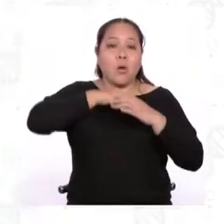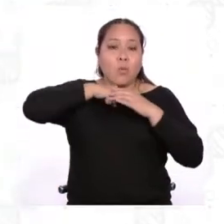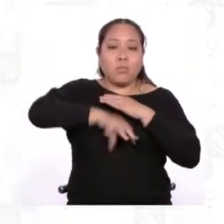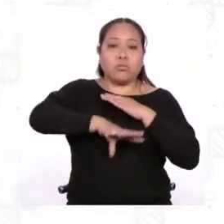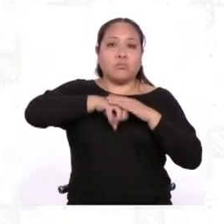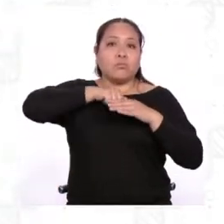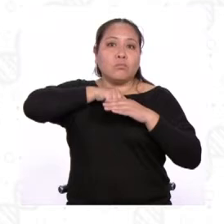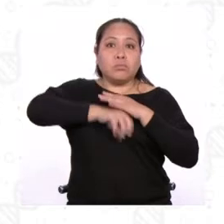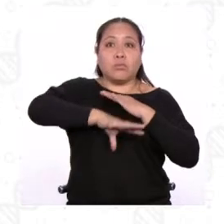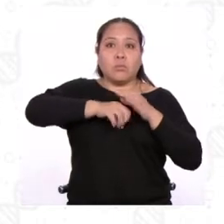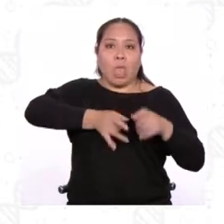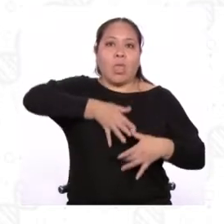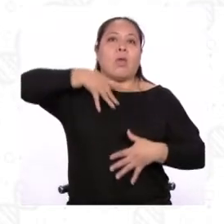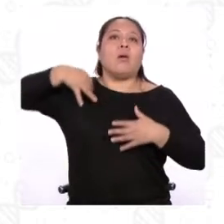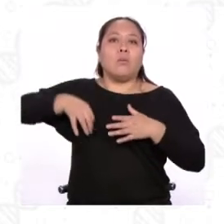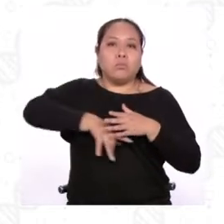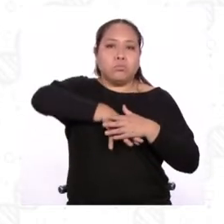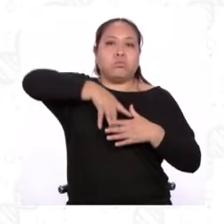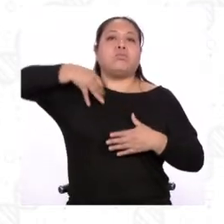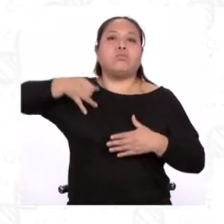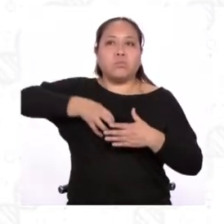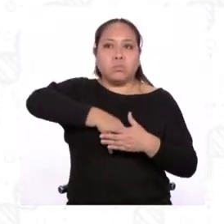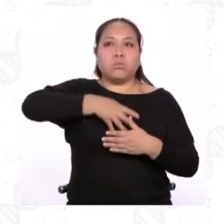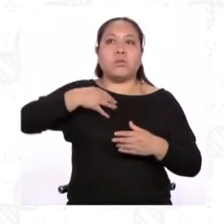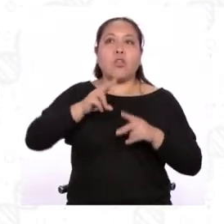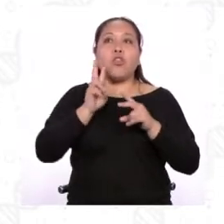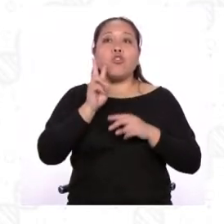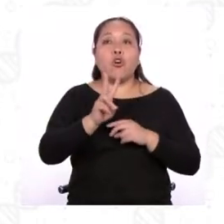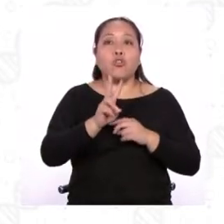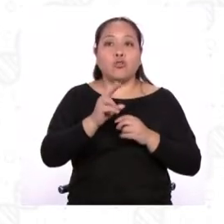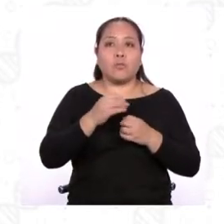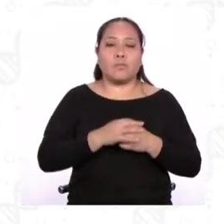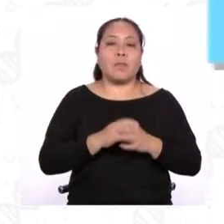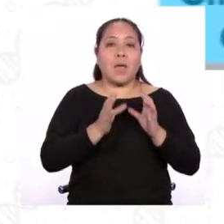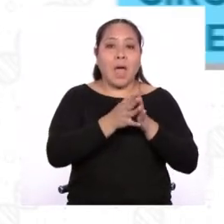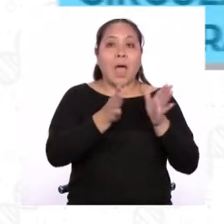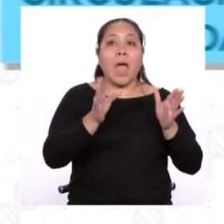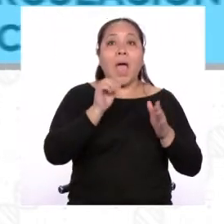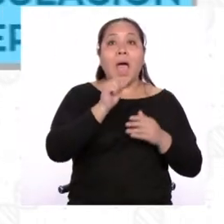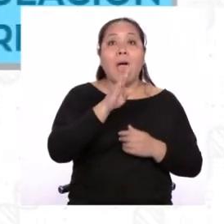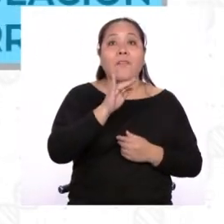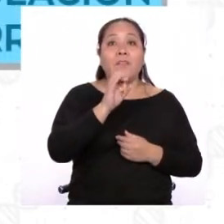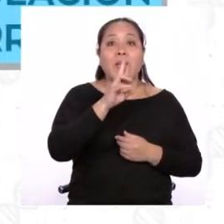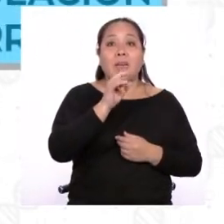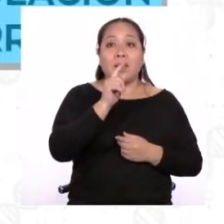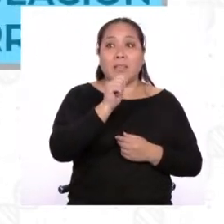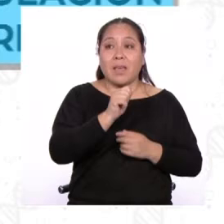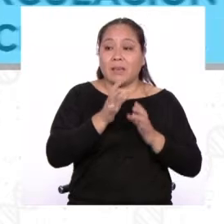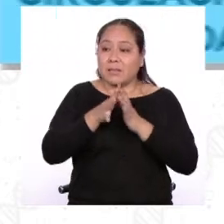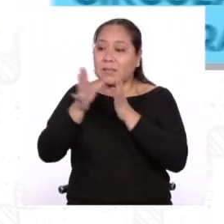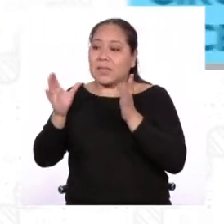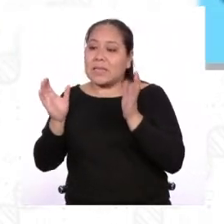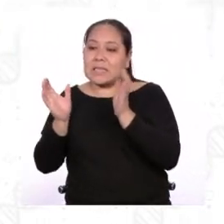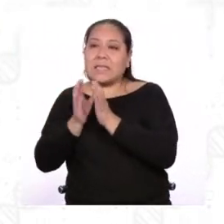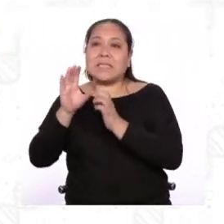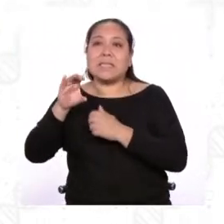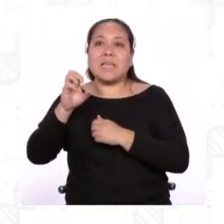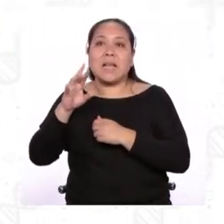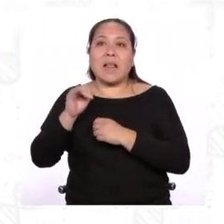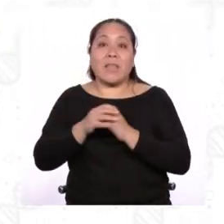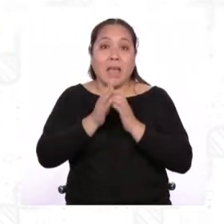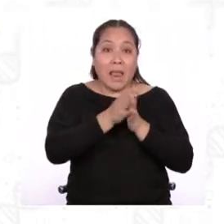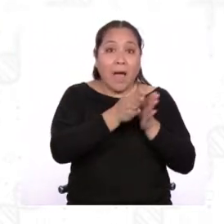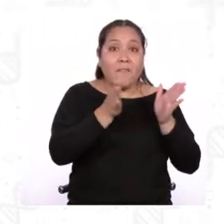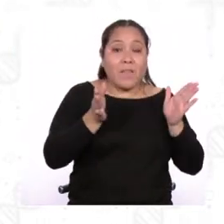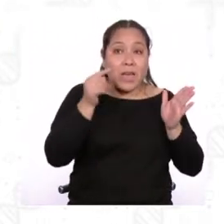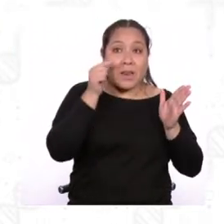tipos de circulación sanguínea según la especie animal: circulación abierta y circulación cerrada. La circulación